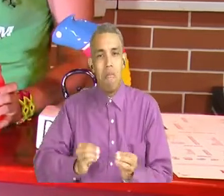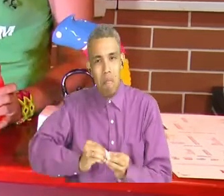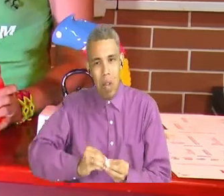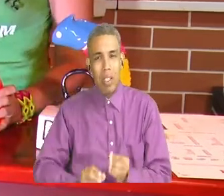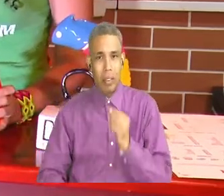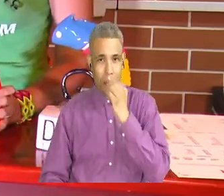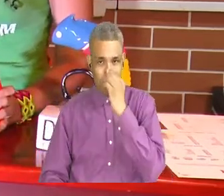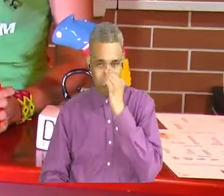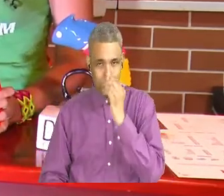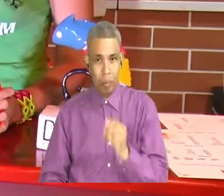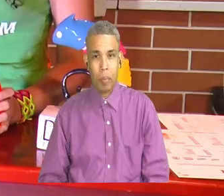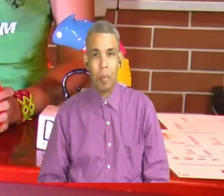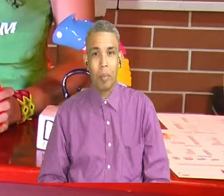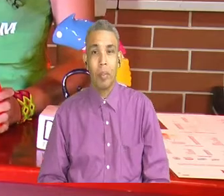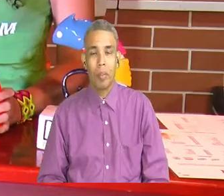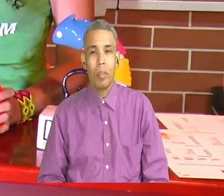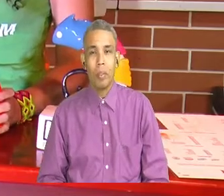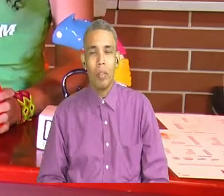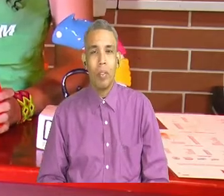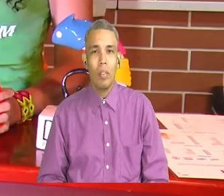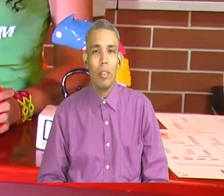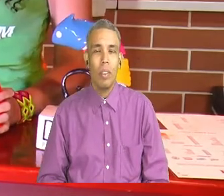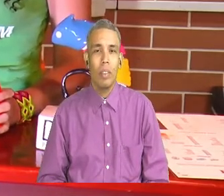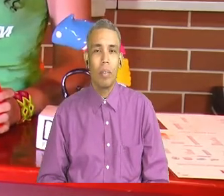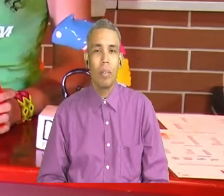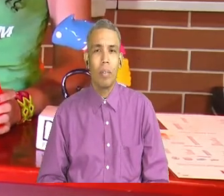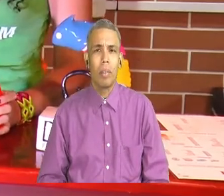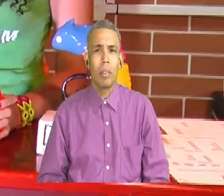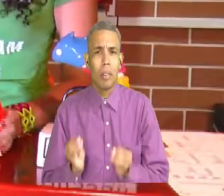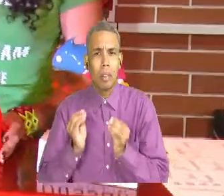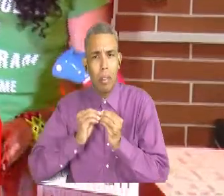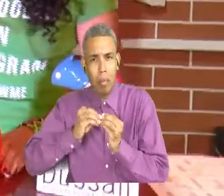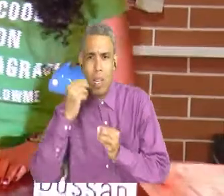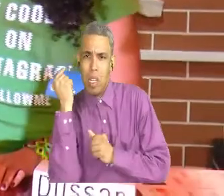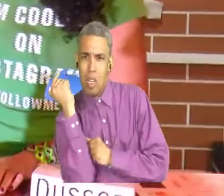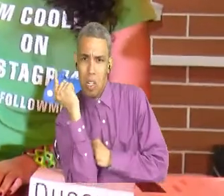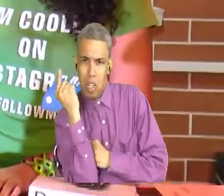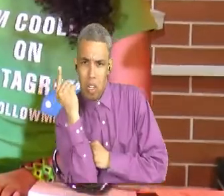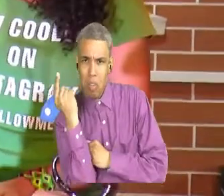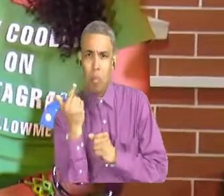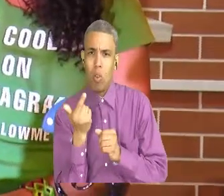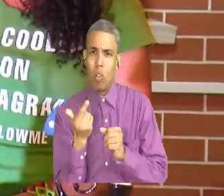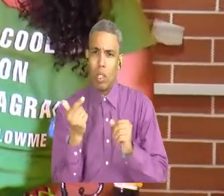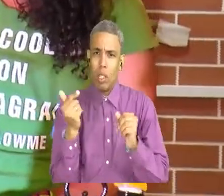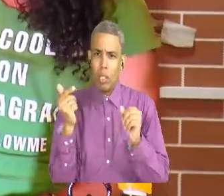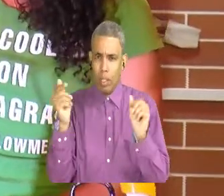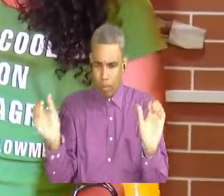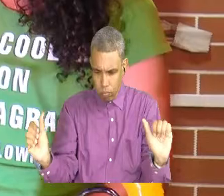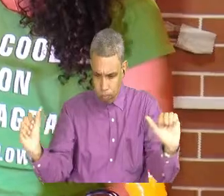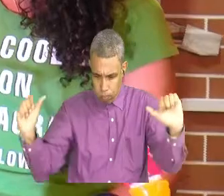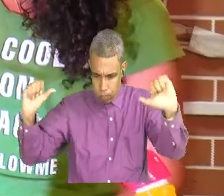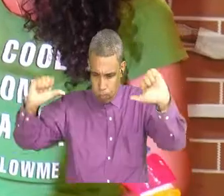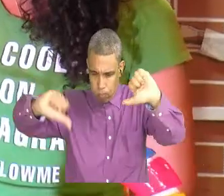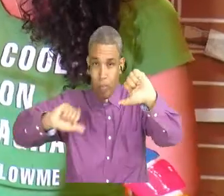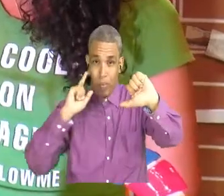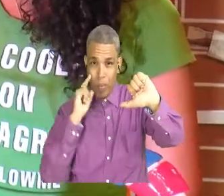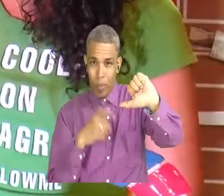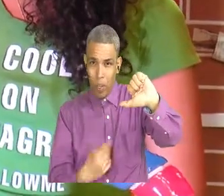deliciosa. Tenemos la limonada cerezada, tenemos la limonada en soda, tenemos limonada natural, nuestras cervezas